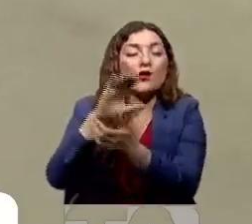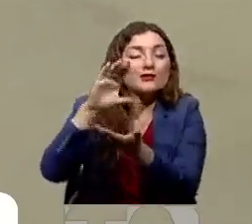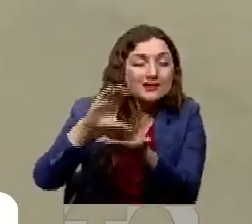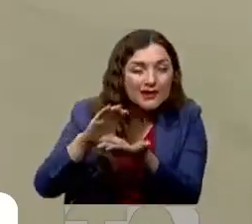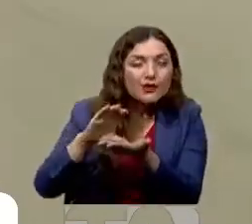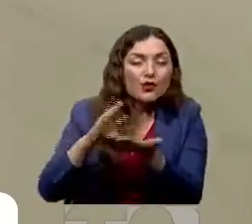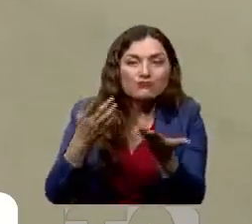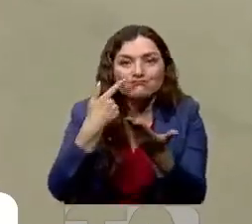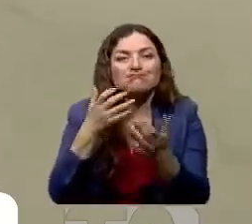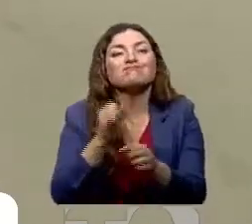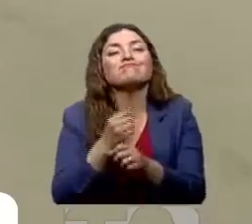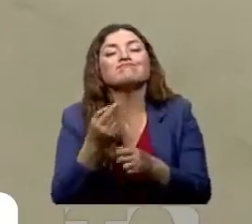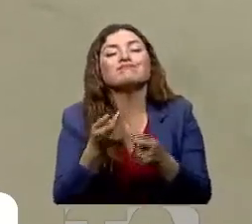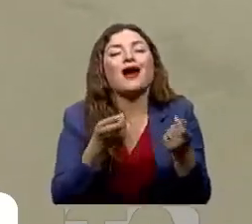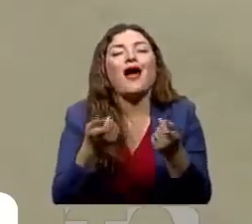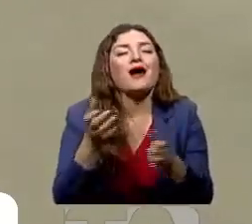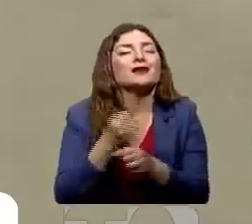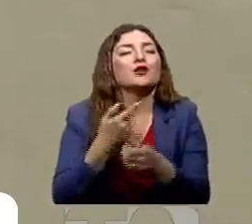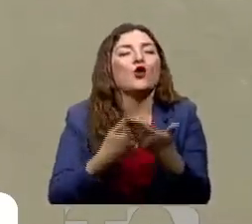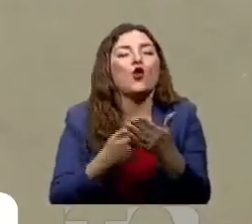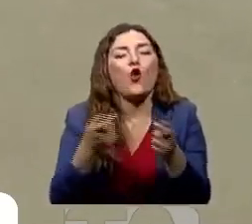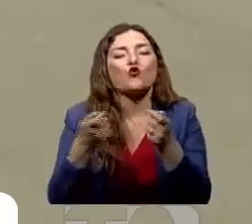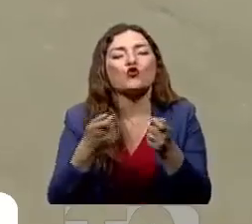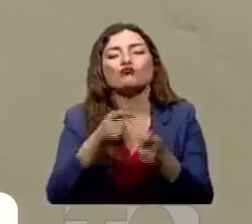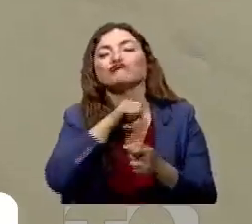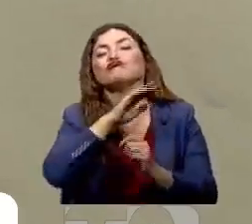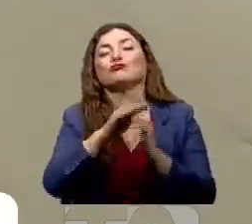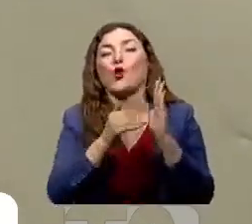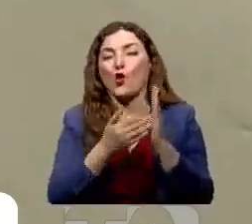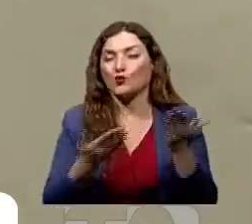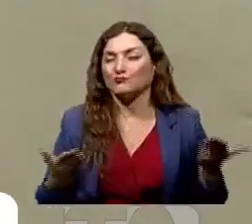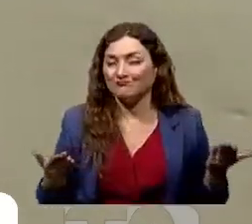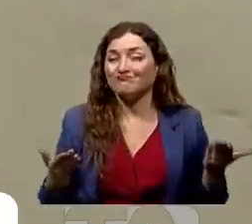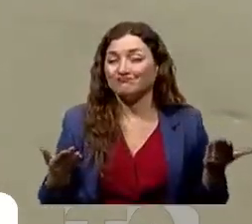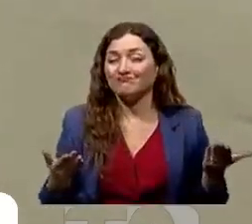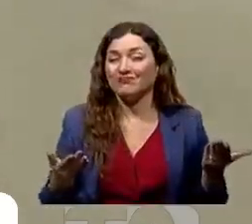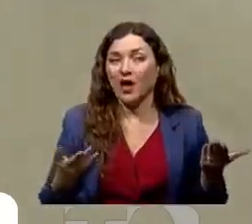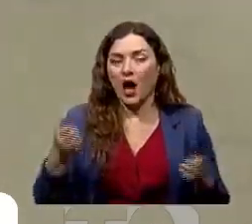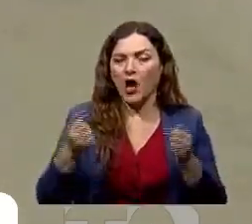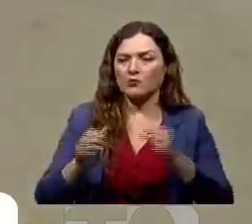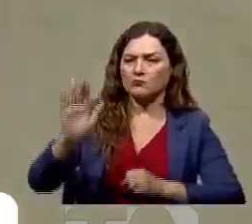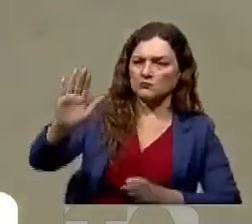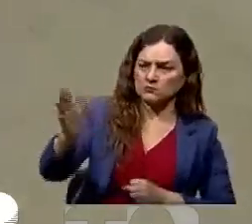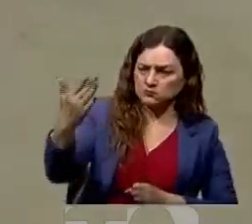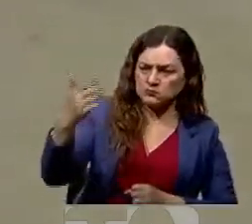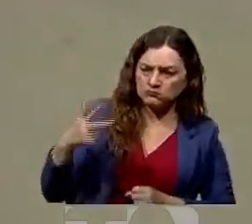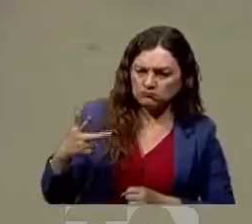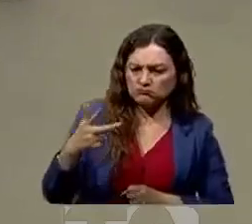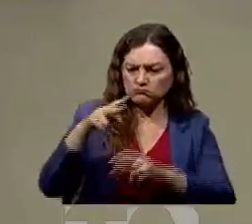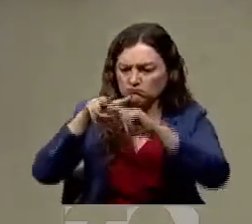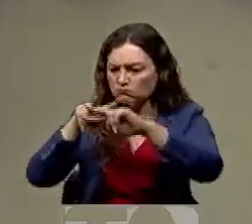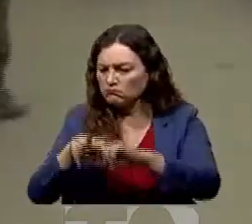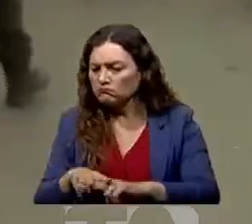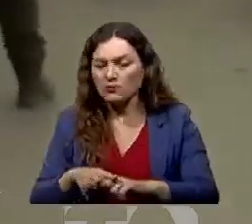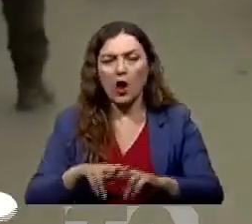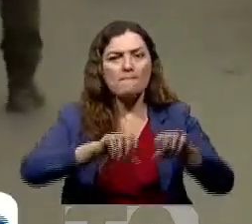se está llevando a cabo un operativo antidelincuencial. Como ustedes ven, se están haciendo los cacheos tanto a los vehículos, también como motocicletas, y retirando